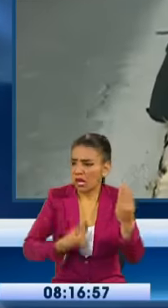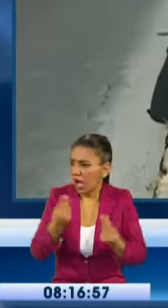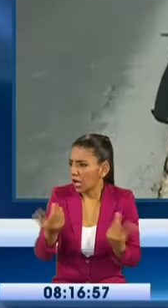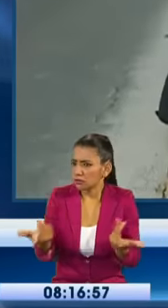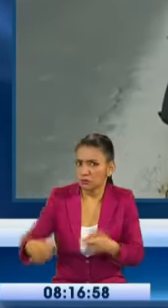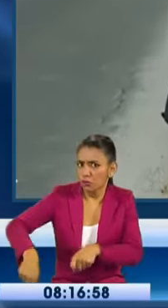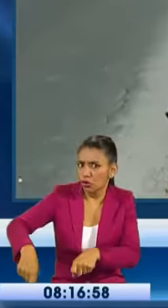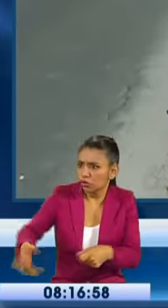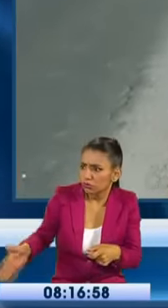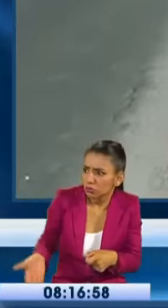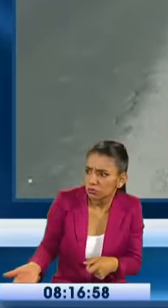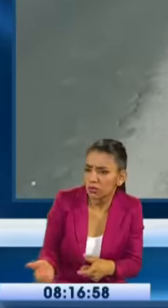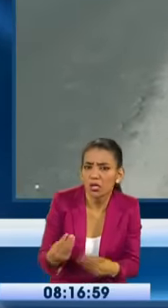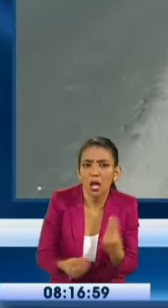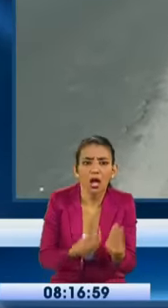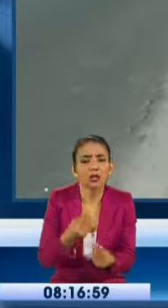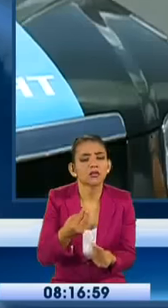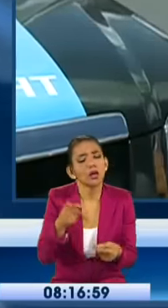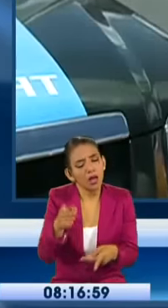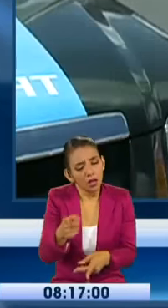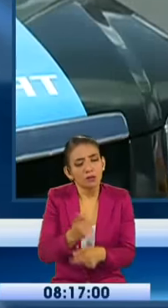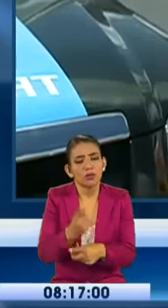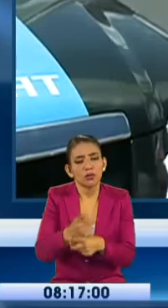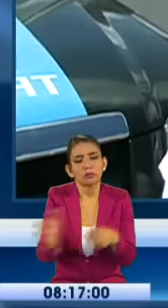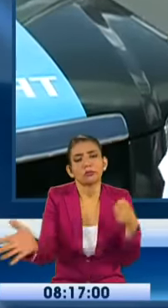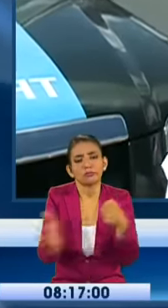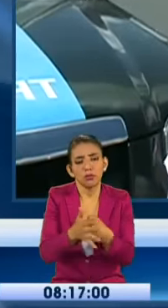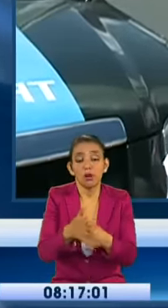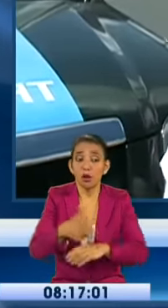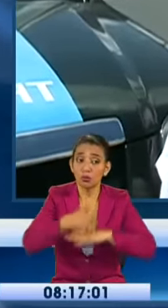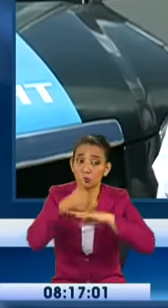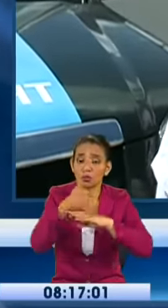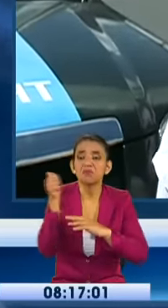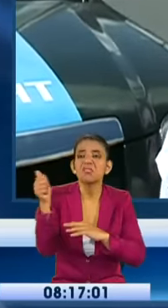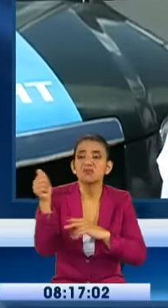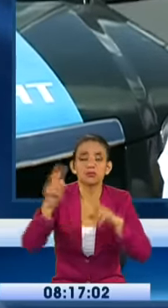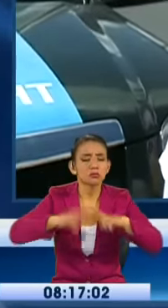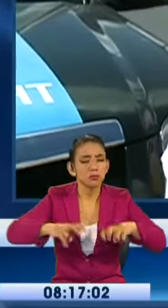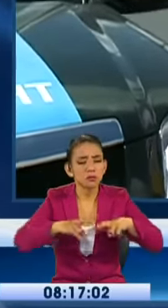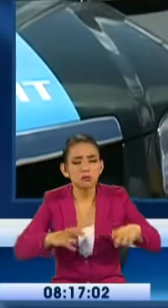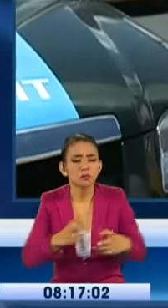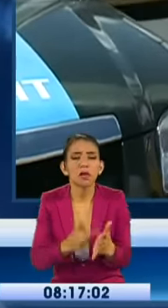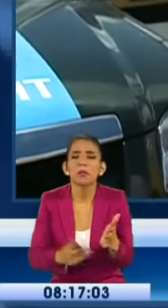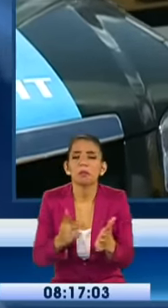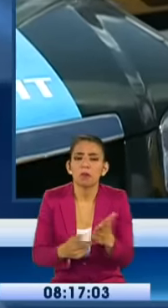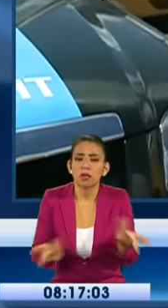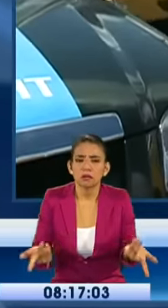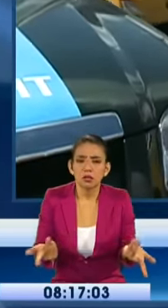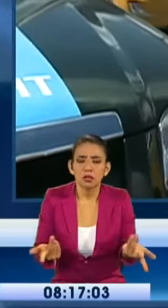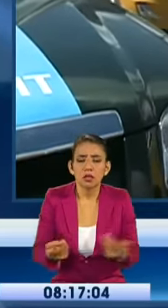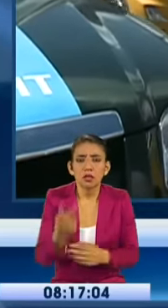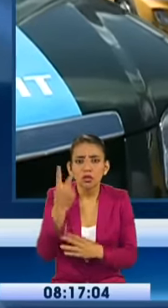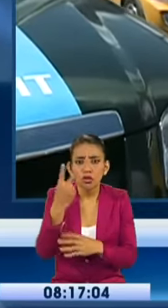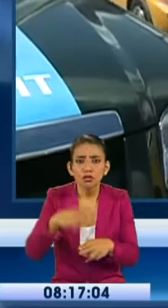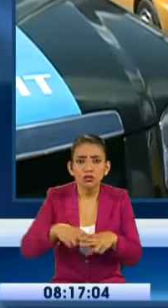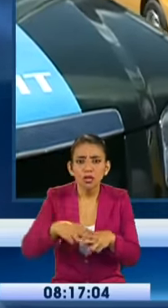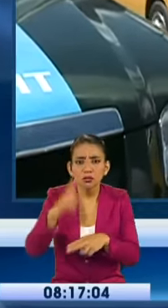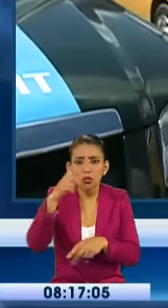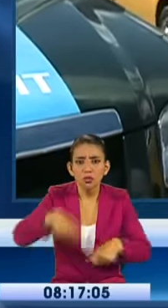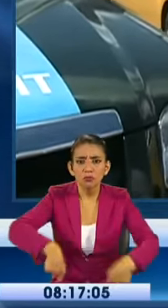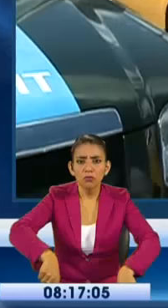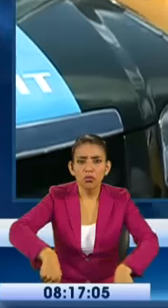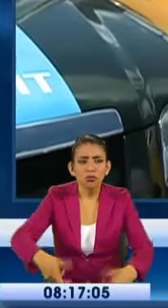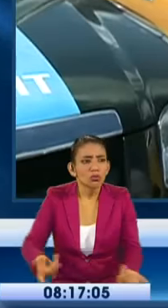va a hacer el conductor de la motocicleta. Aquí la autoridad tiene que averiguar exactamente qué es lo que sucedió. Es increíble, dos taxis y una